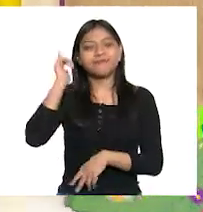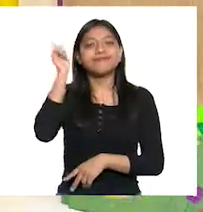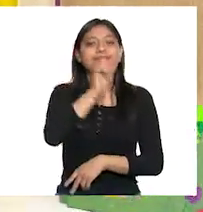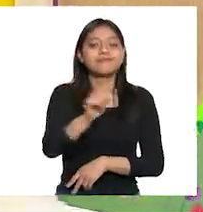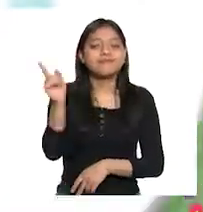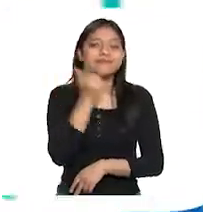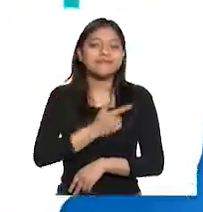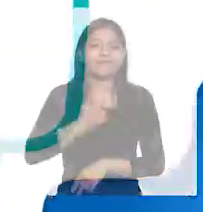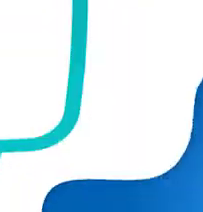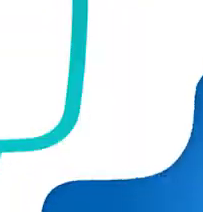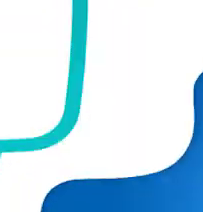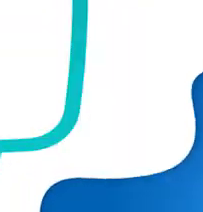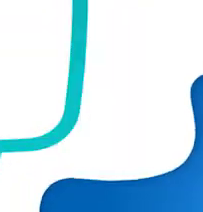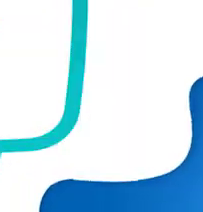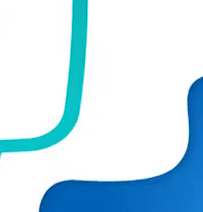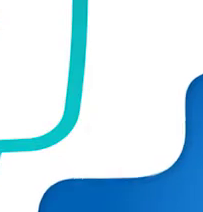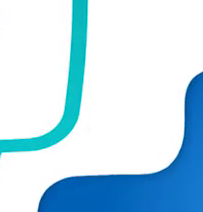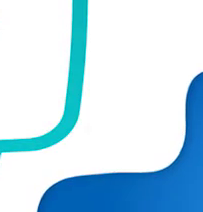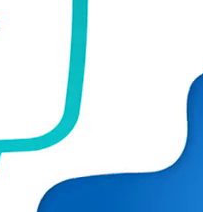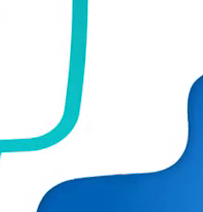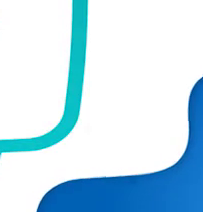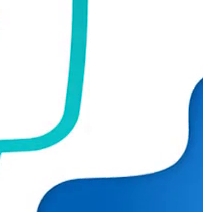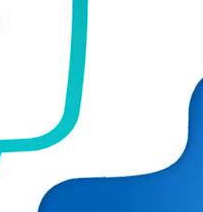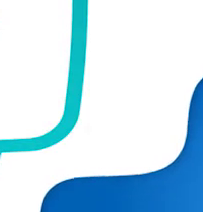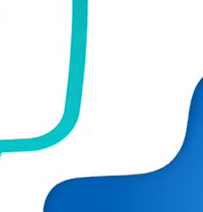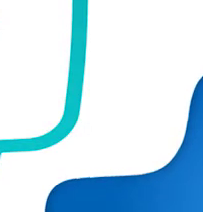tanto como nosotros.